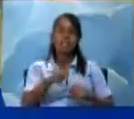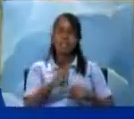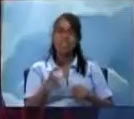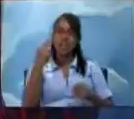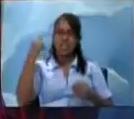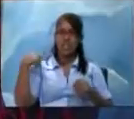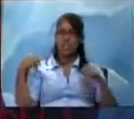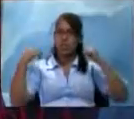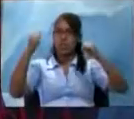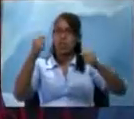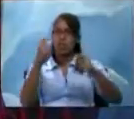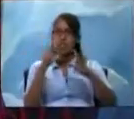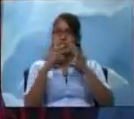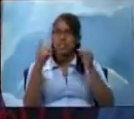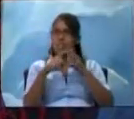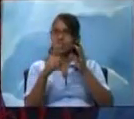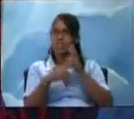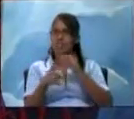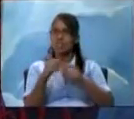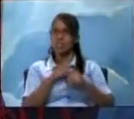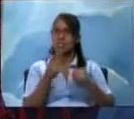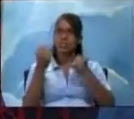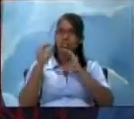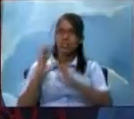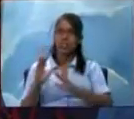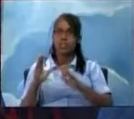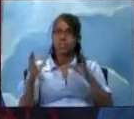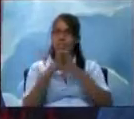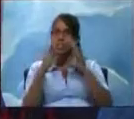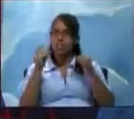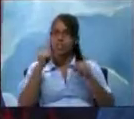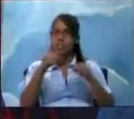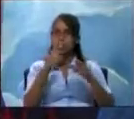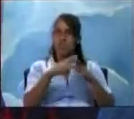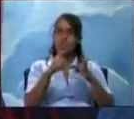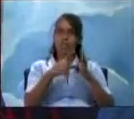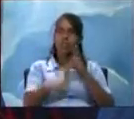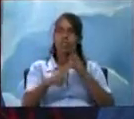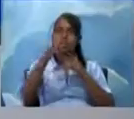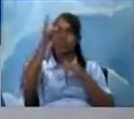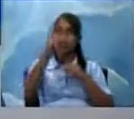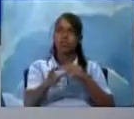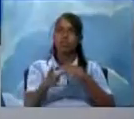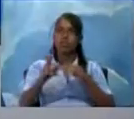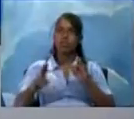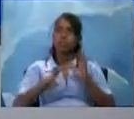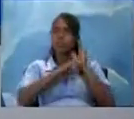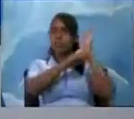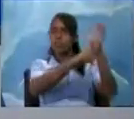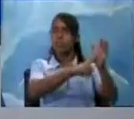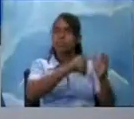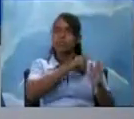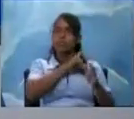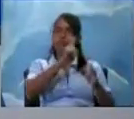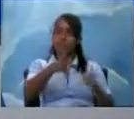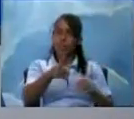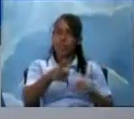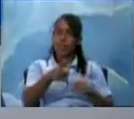la soberbia, el orgullo, la vanidad, la arrogancia. Todas esas cosas son